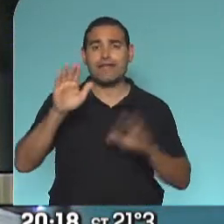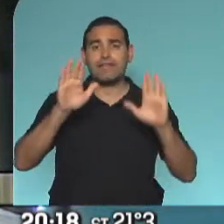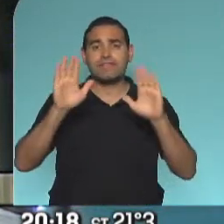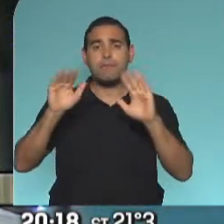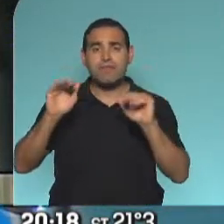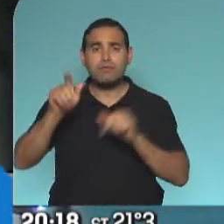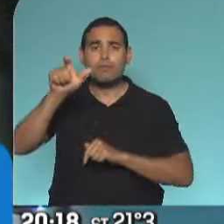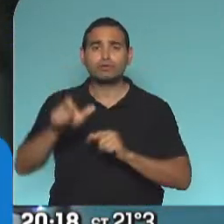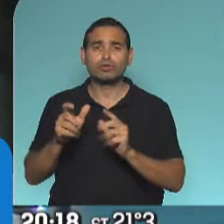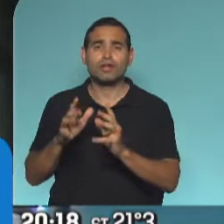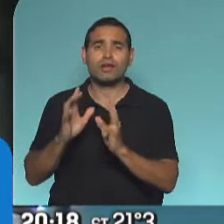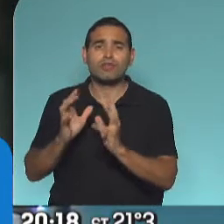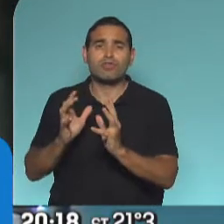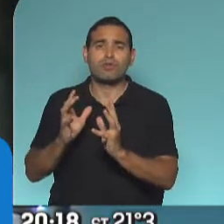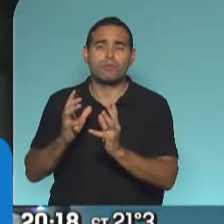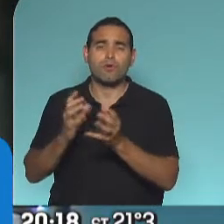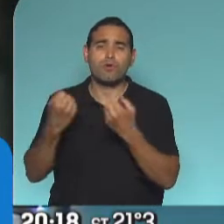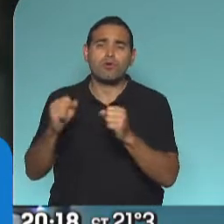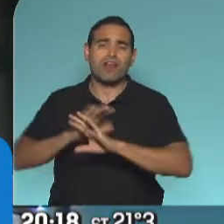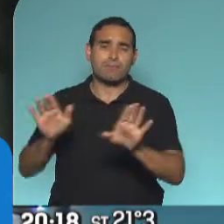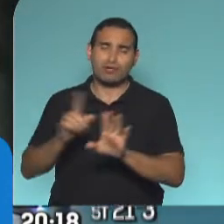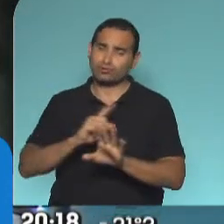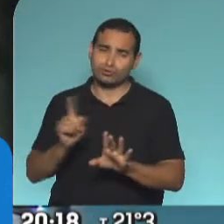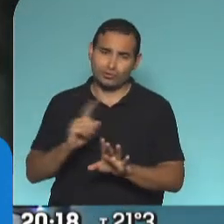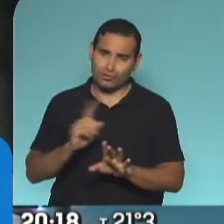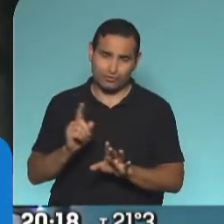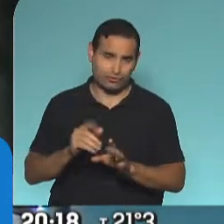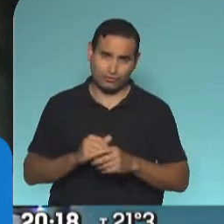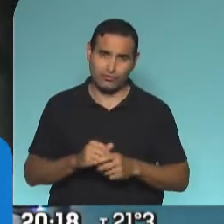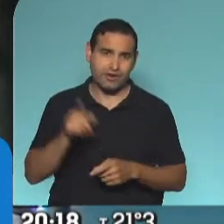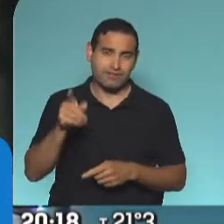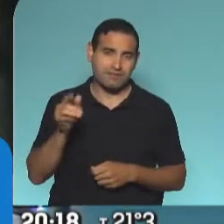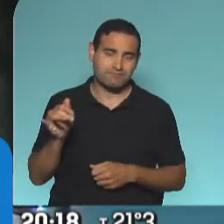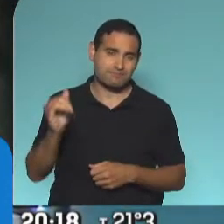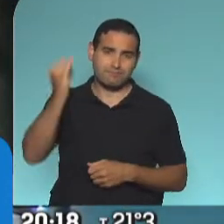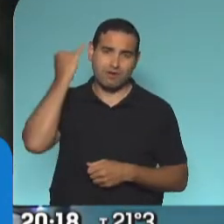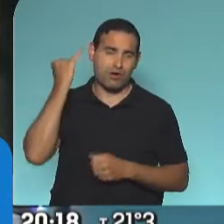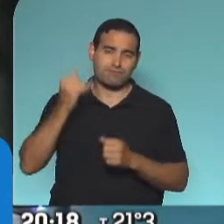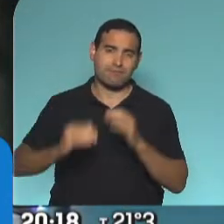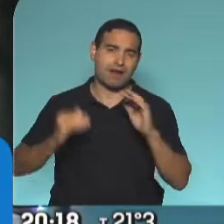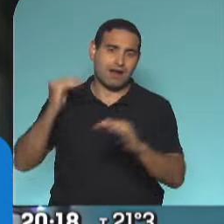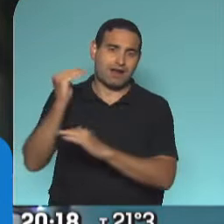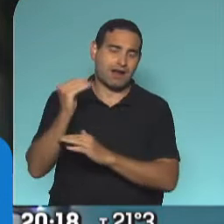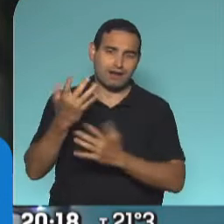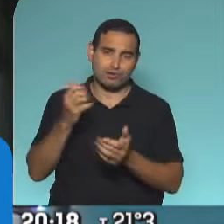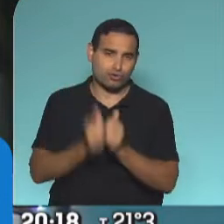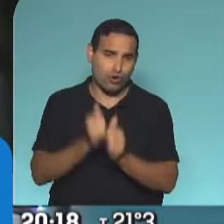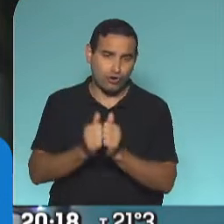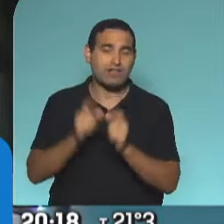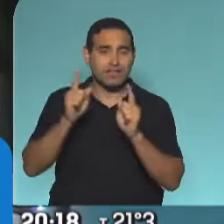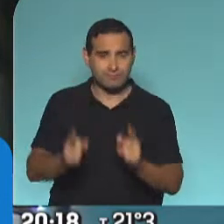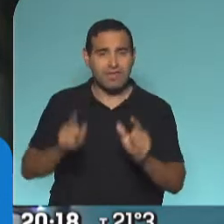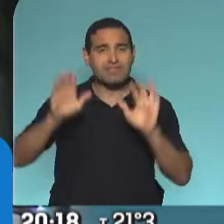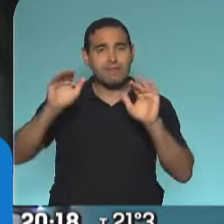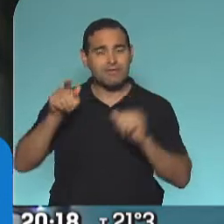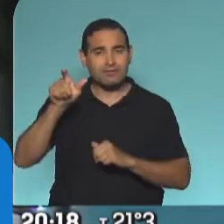un deportista, no despedimos solo a un artista y probablemente uno de los más grandes de la historia, sino que también despedimos a